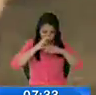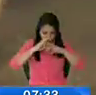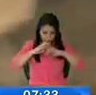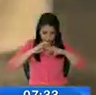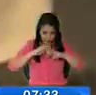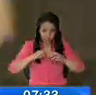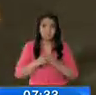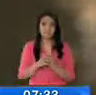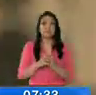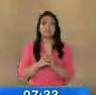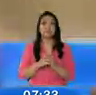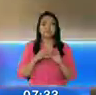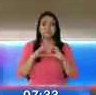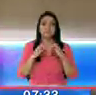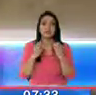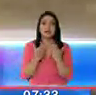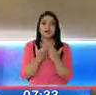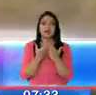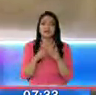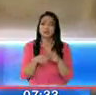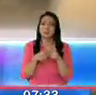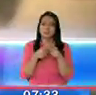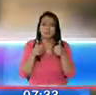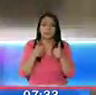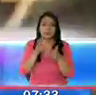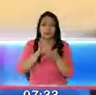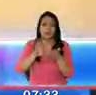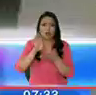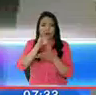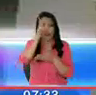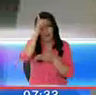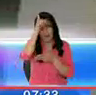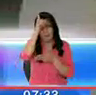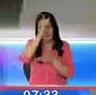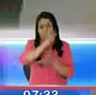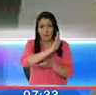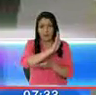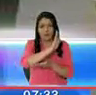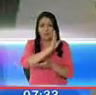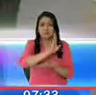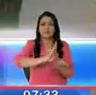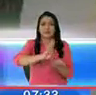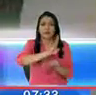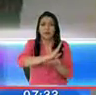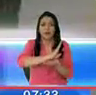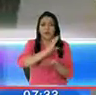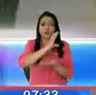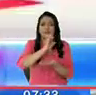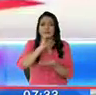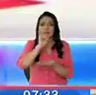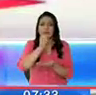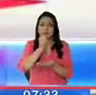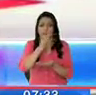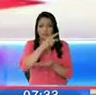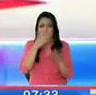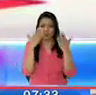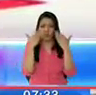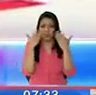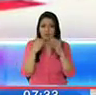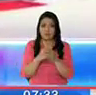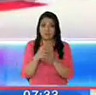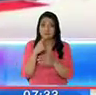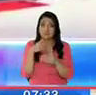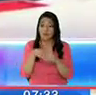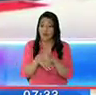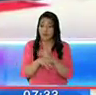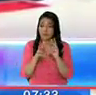Las clases se dieron con normalidad en el Colegio Alemán Humboldt, ubicado en Los Ceibos. Su rectora indicó que en la institución se están